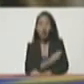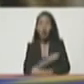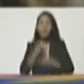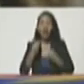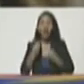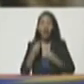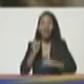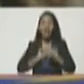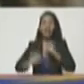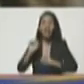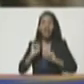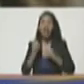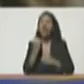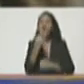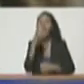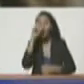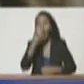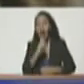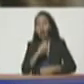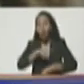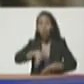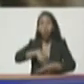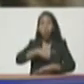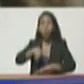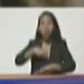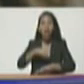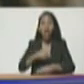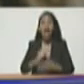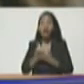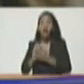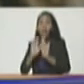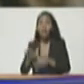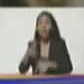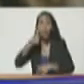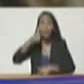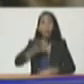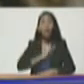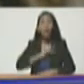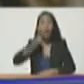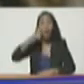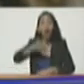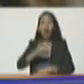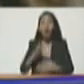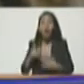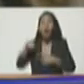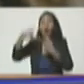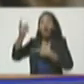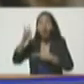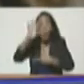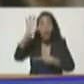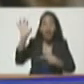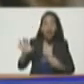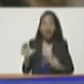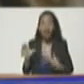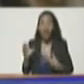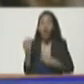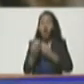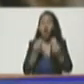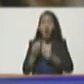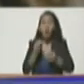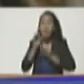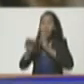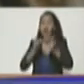años podrían inmunizar a sus poblaciones? ¿Cómo explicar a los familiares de